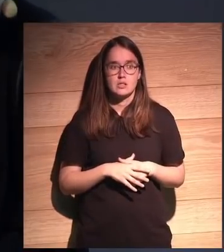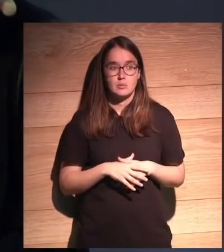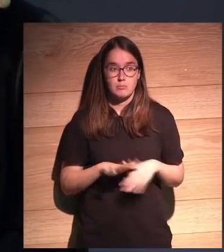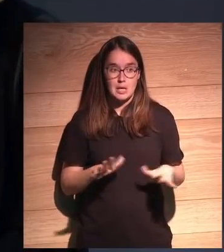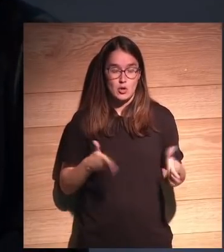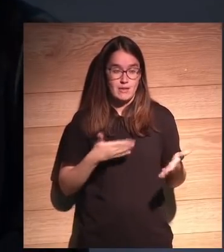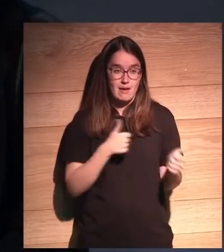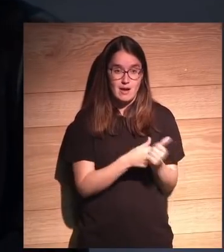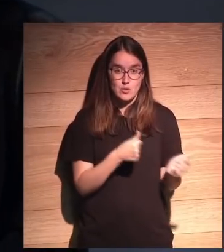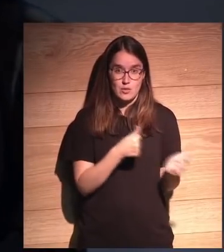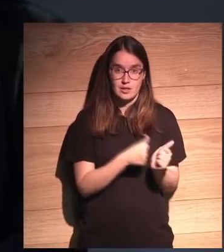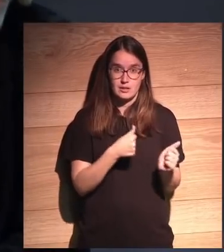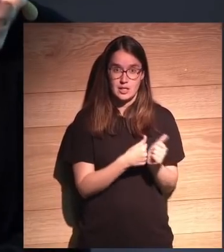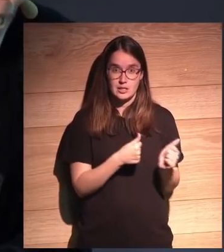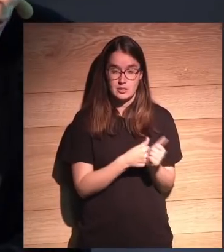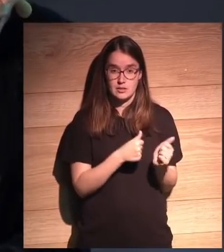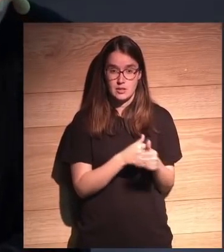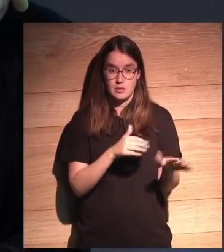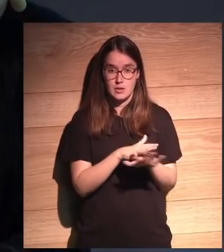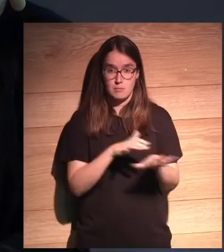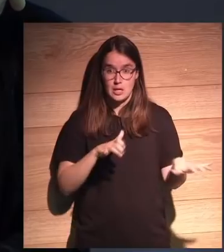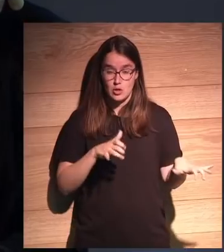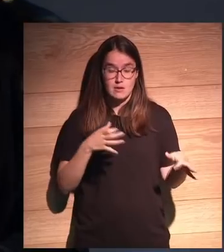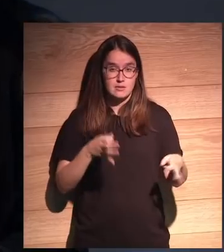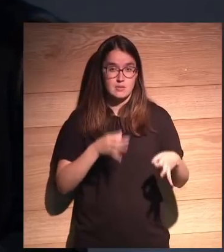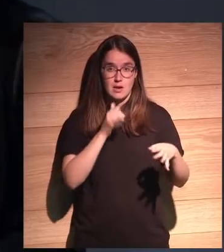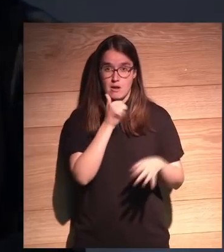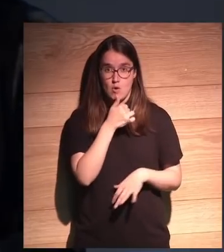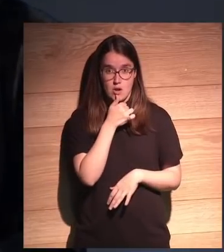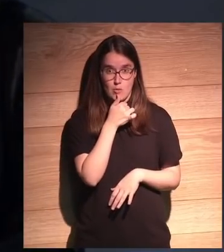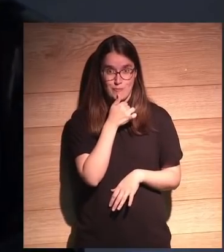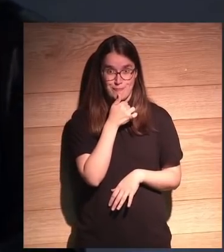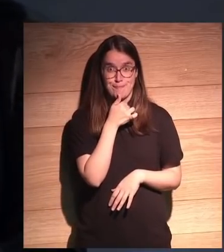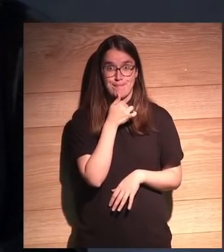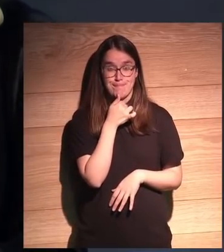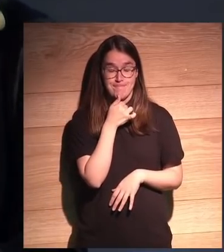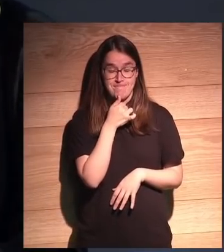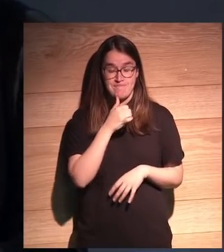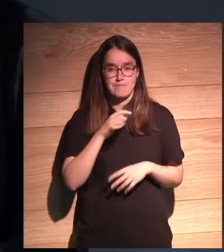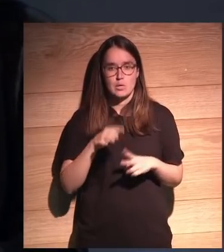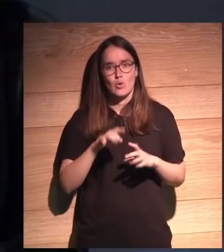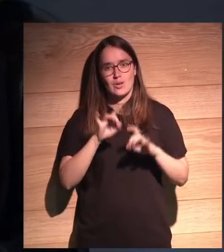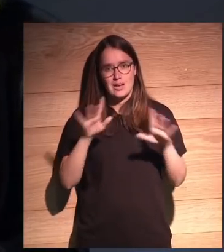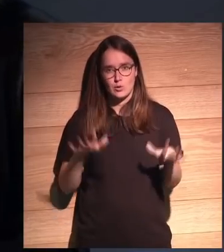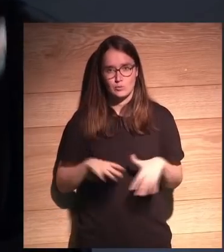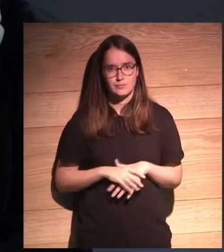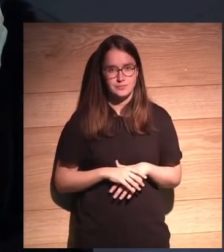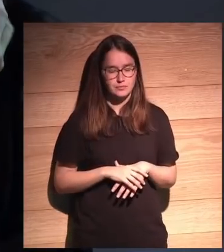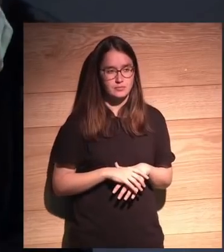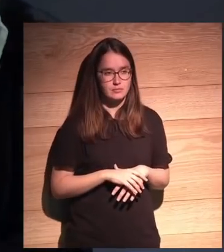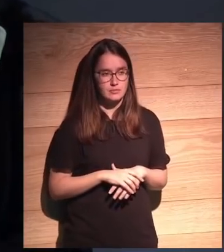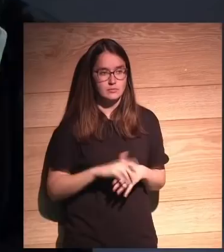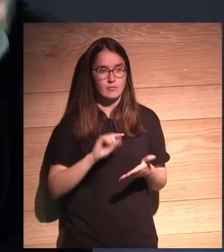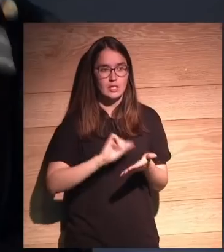de ayudantes siempre va a ser anónima. Siempre va a ser anónima. Y luego, claro,